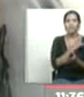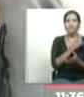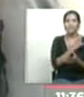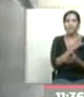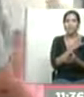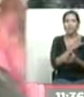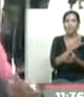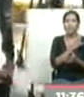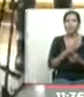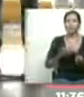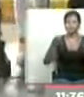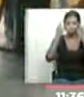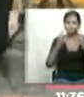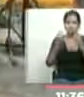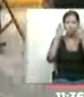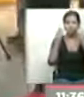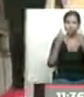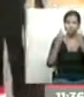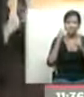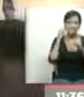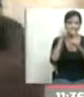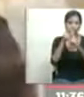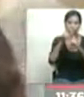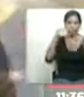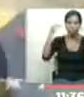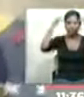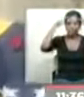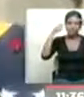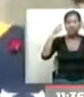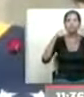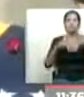formado directamente por el comandante Chávez.